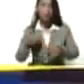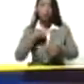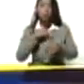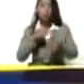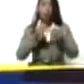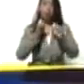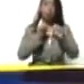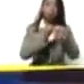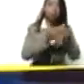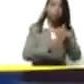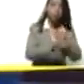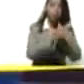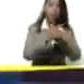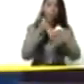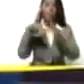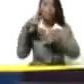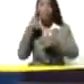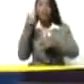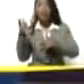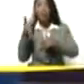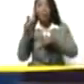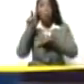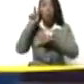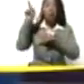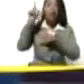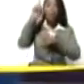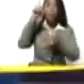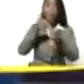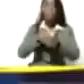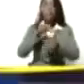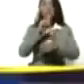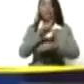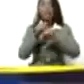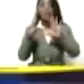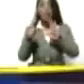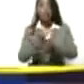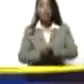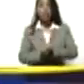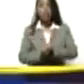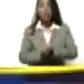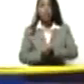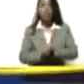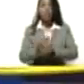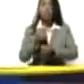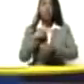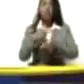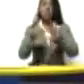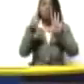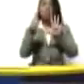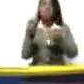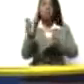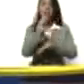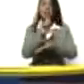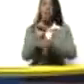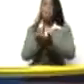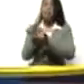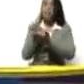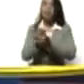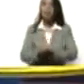luego dijeron por ella 2016 le doy seis meses para sacarlo